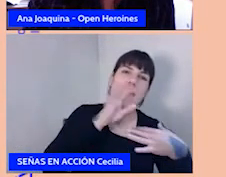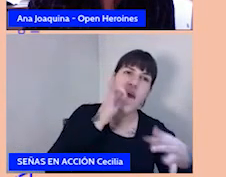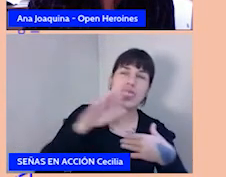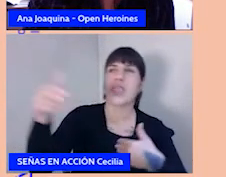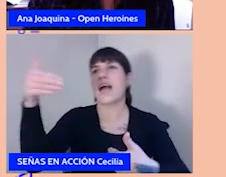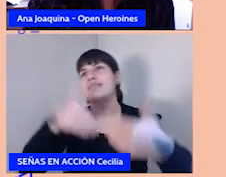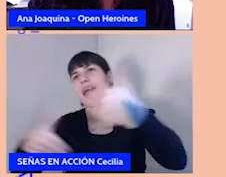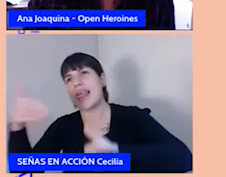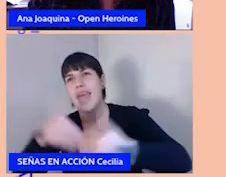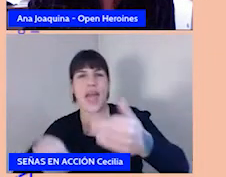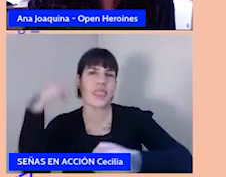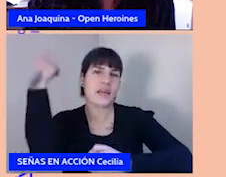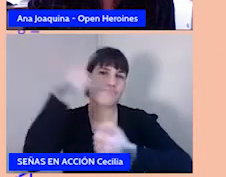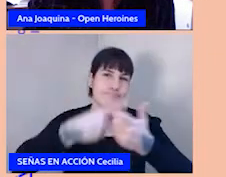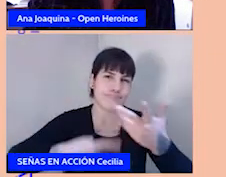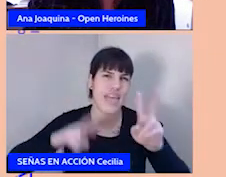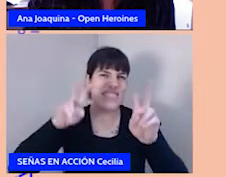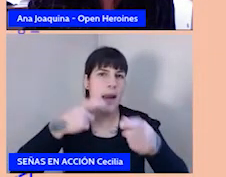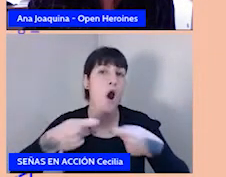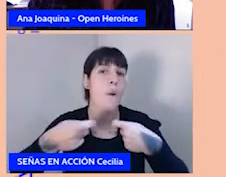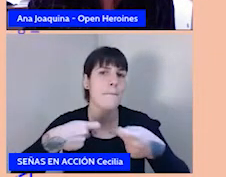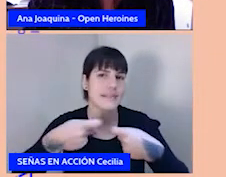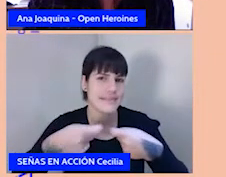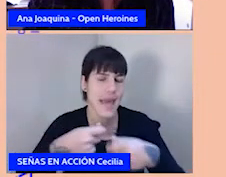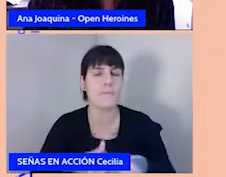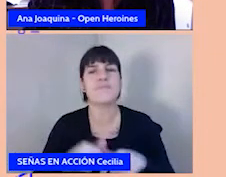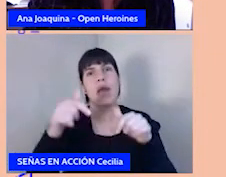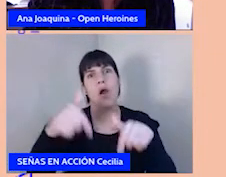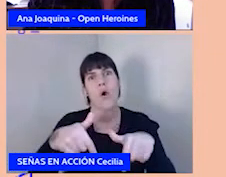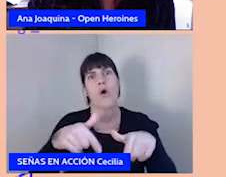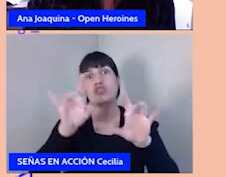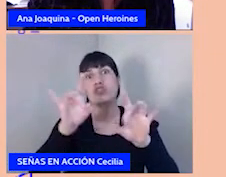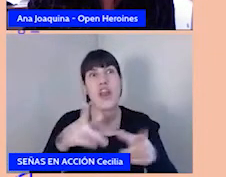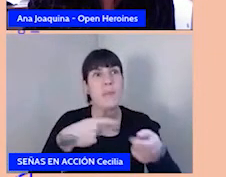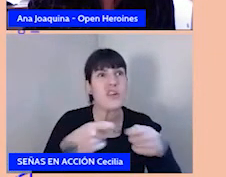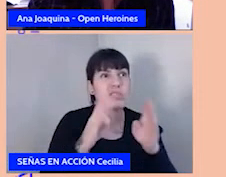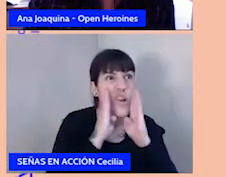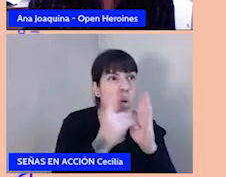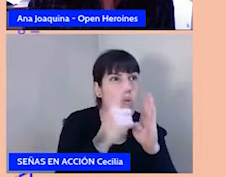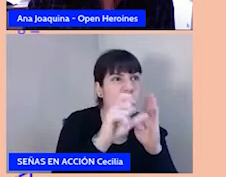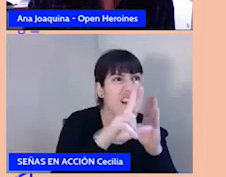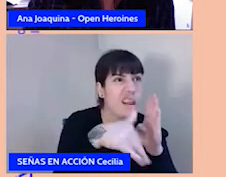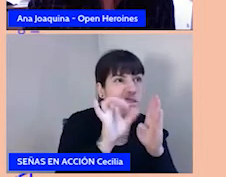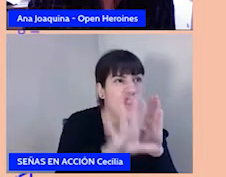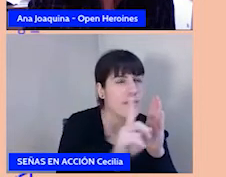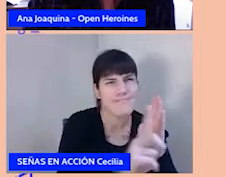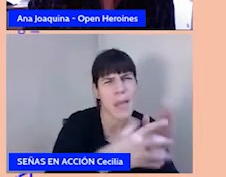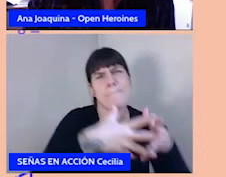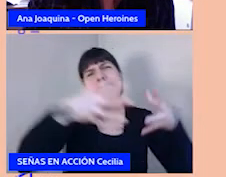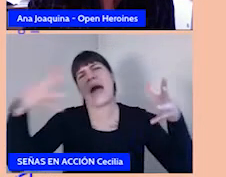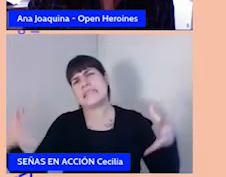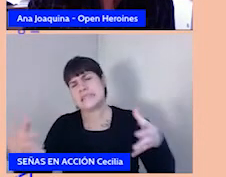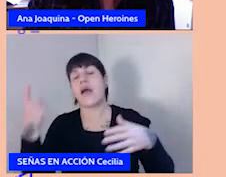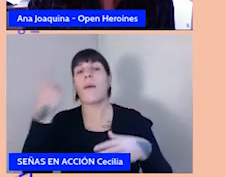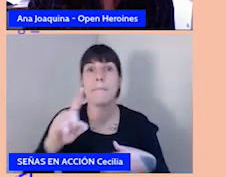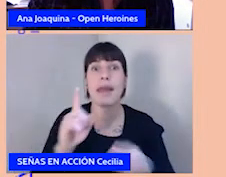clientes y toda esta parte comercial, ¿no? Hoy tiene mucho más que solo un CRM, pero además es un sistema que tiene una